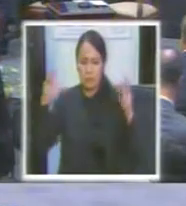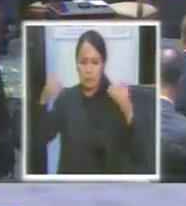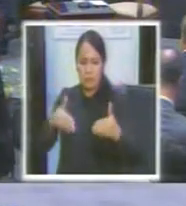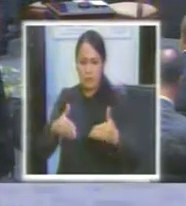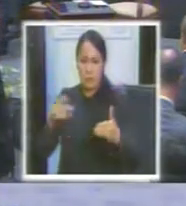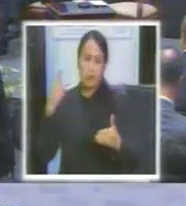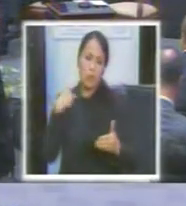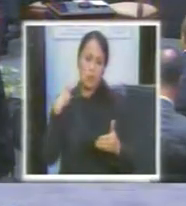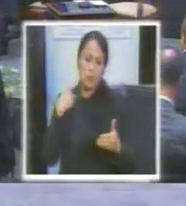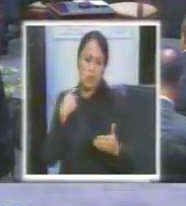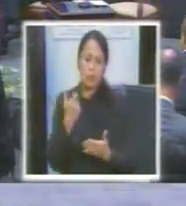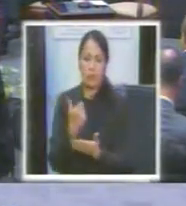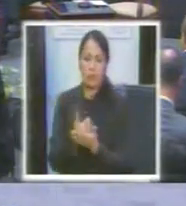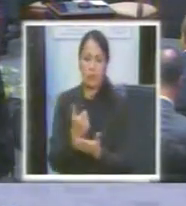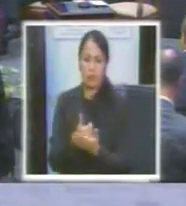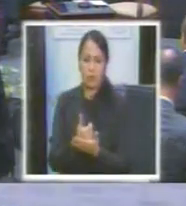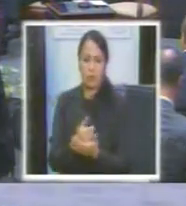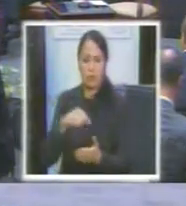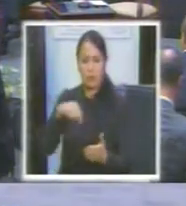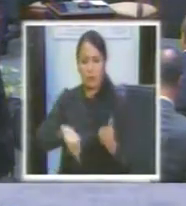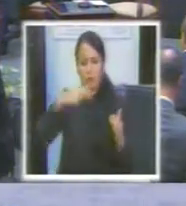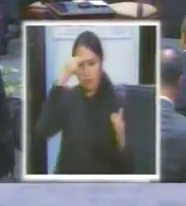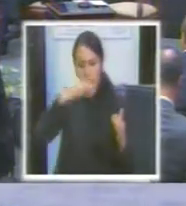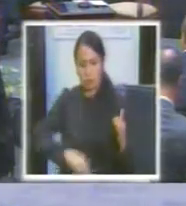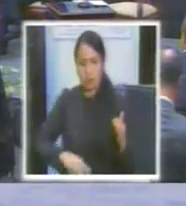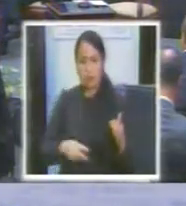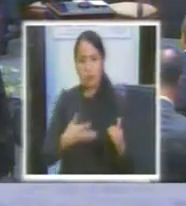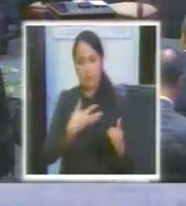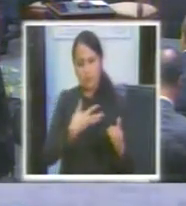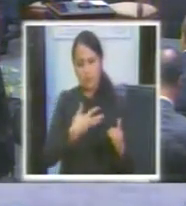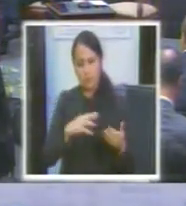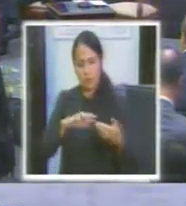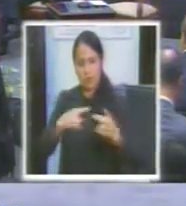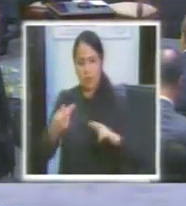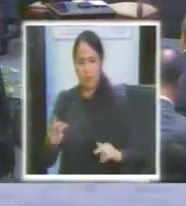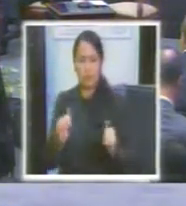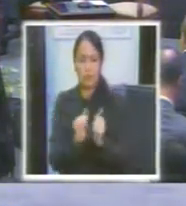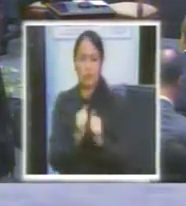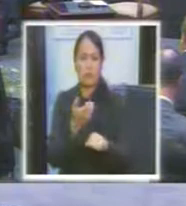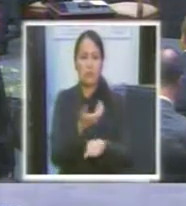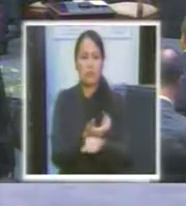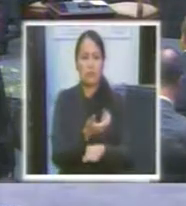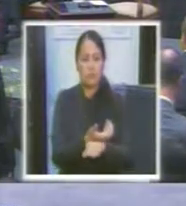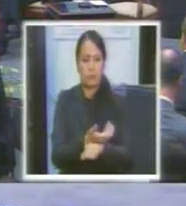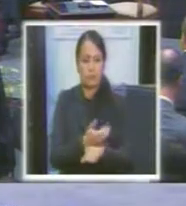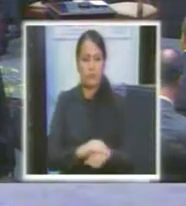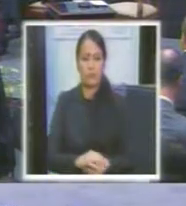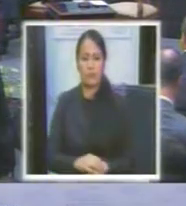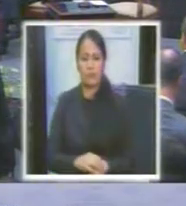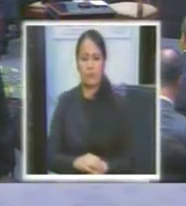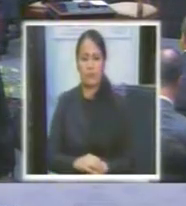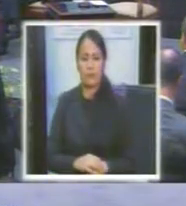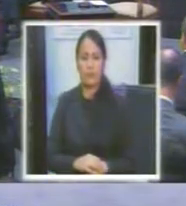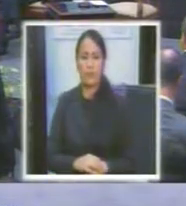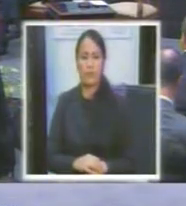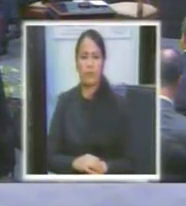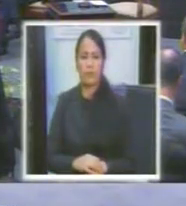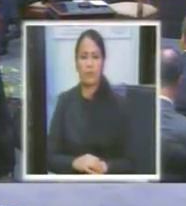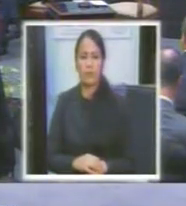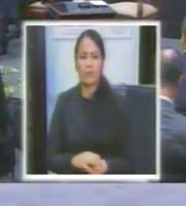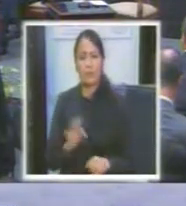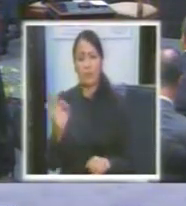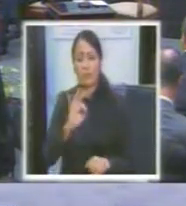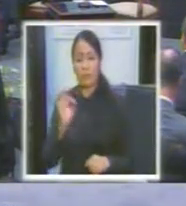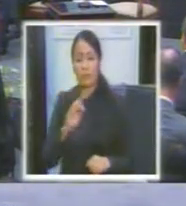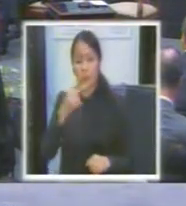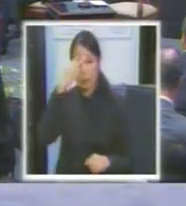política y económica que nuestro país sigue teniendo en sus relaciones con Estados Unidos. Lo cual de ninguna manera quiere decir